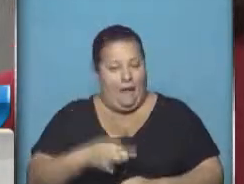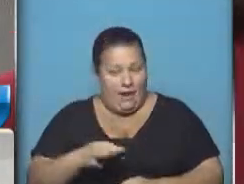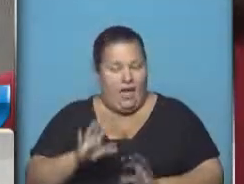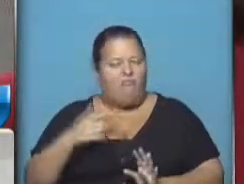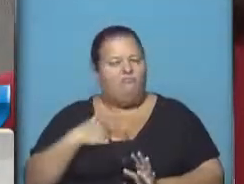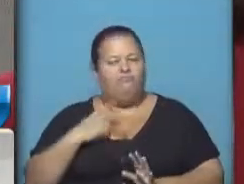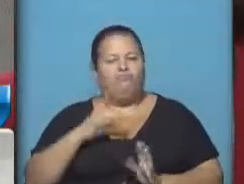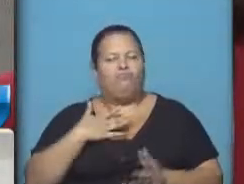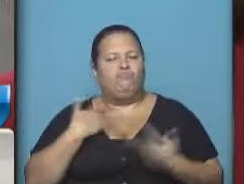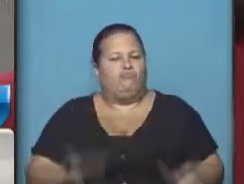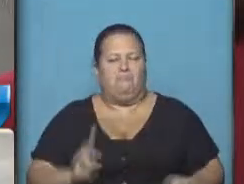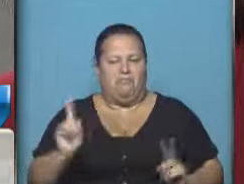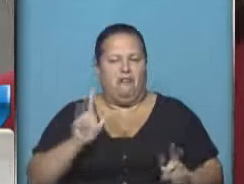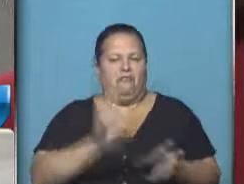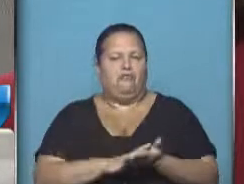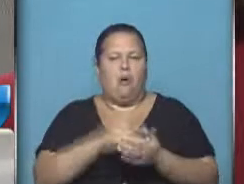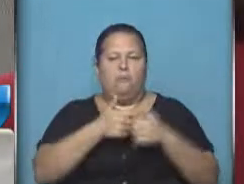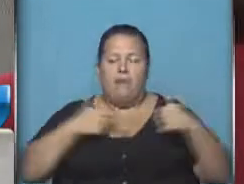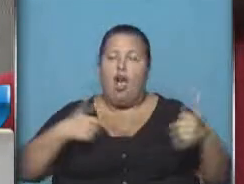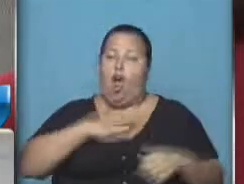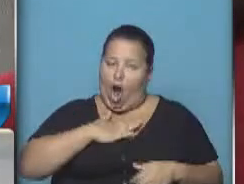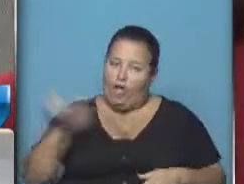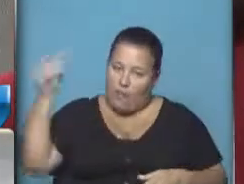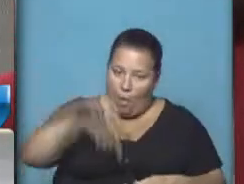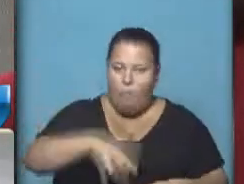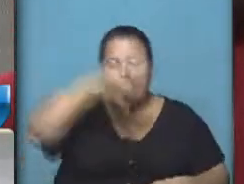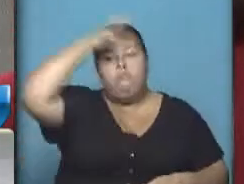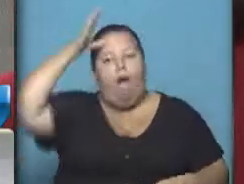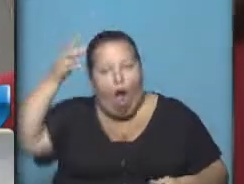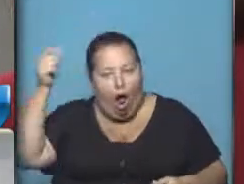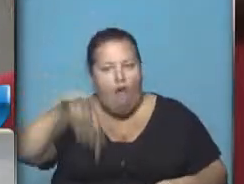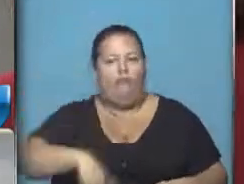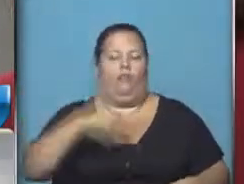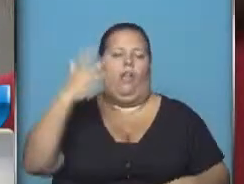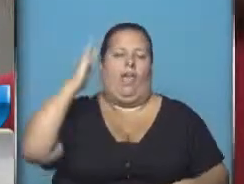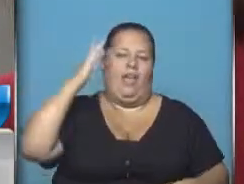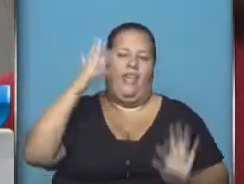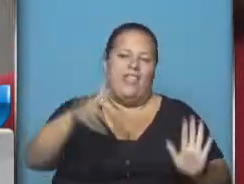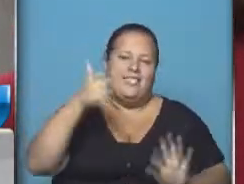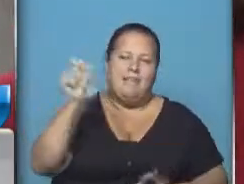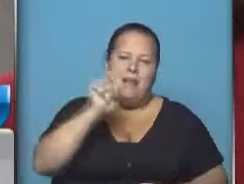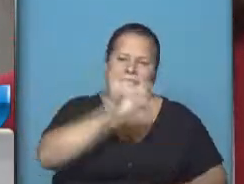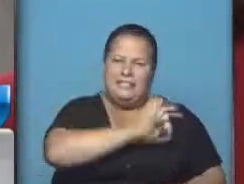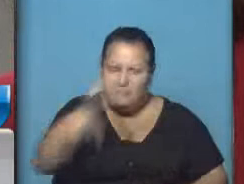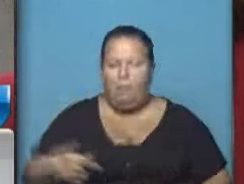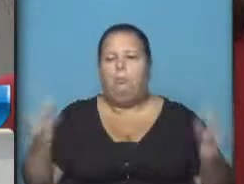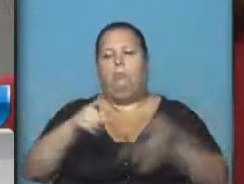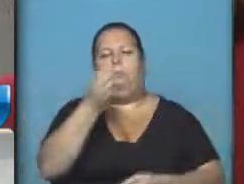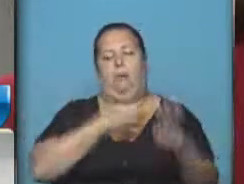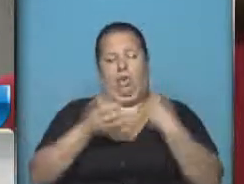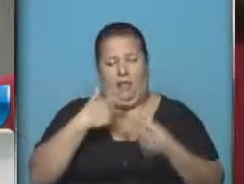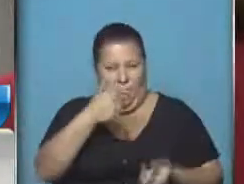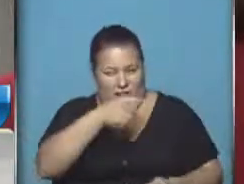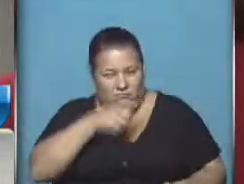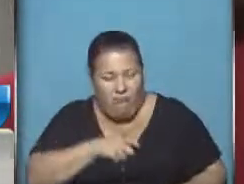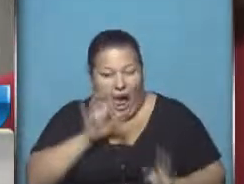muy descontento con la presencia del funcionario, contento que haya venido por fin, después de 16 meses, a dar respuestas. Descontento con que las